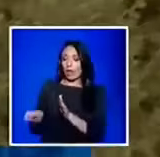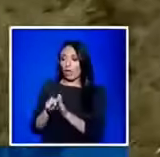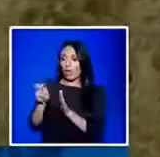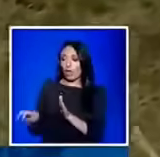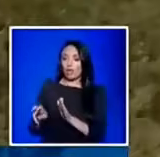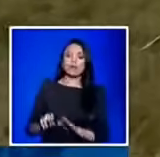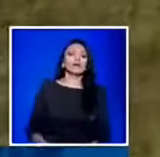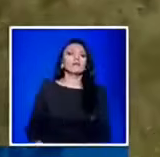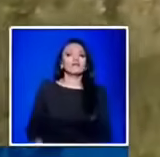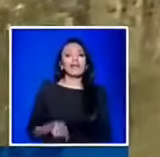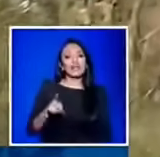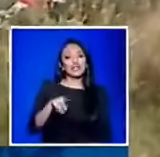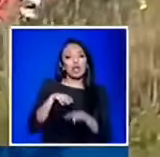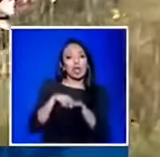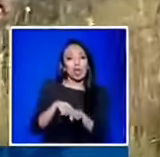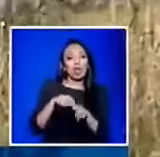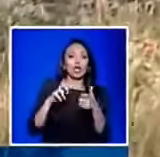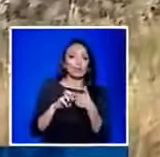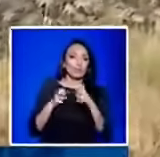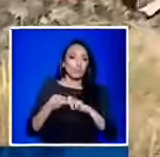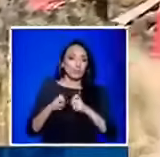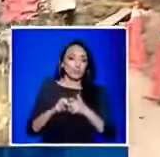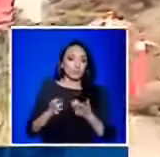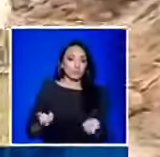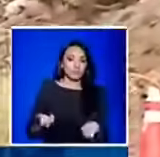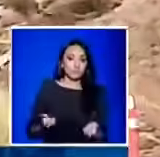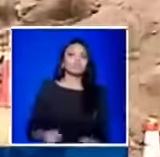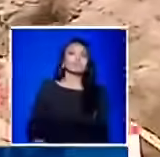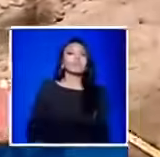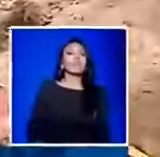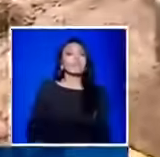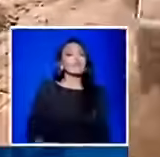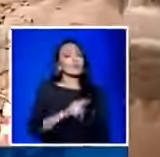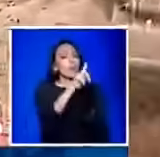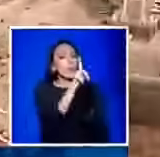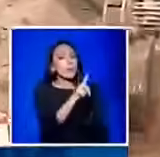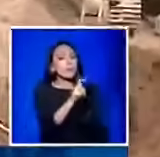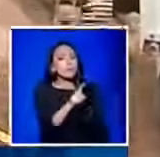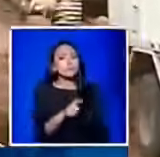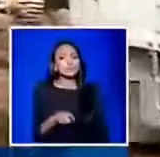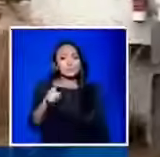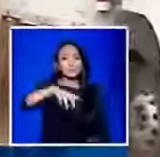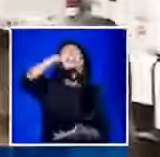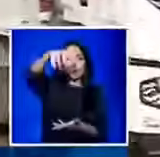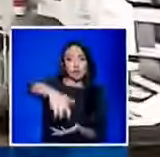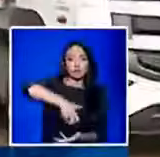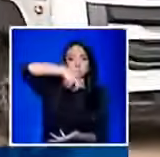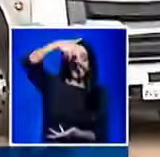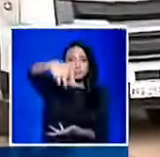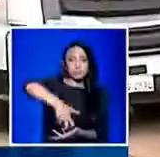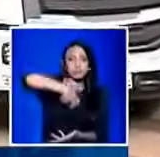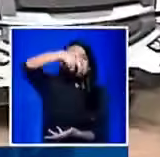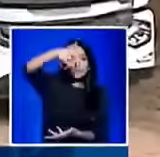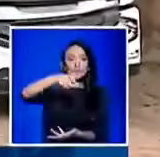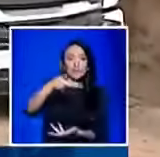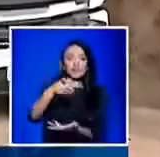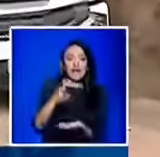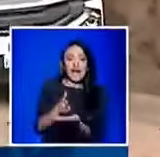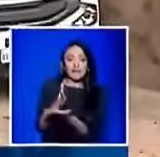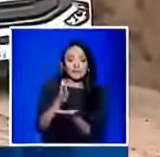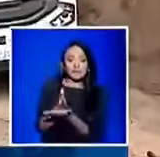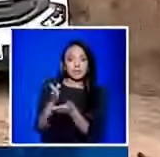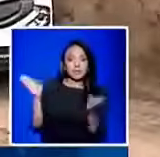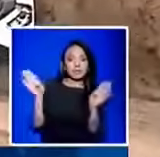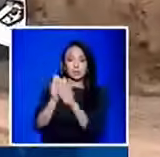eso, claro, complica un poco la movilidad. Ahora, justo donde está la maquinaria interviniendo, esta era una vía, esta vía ya